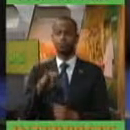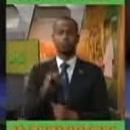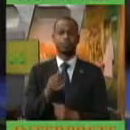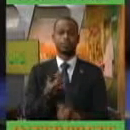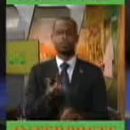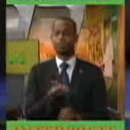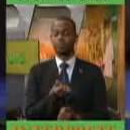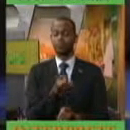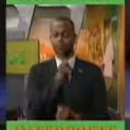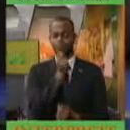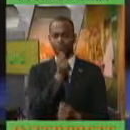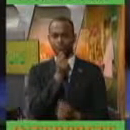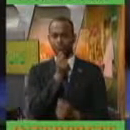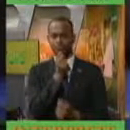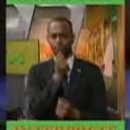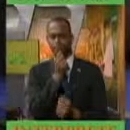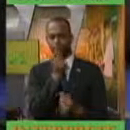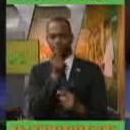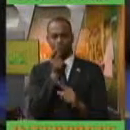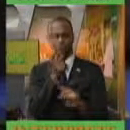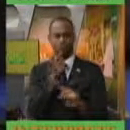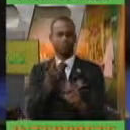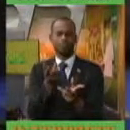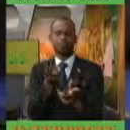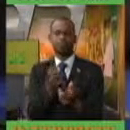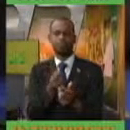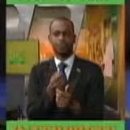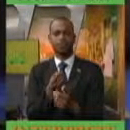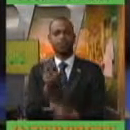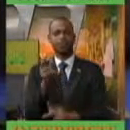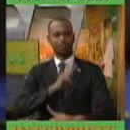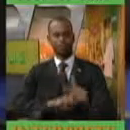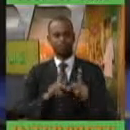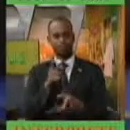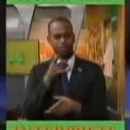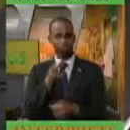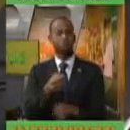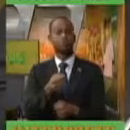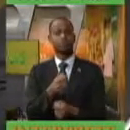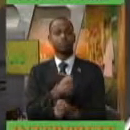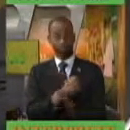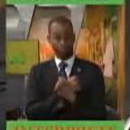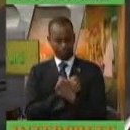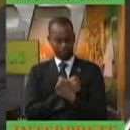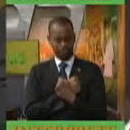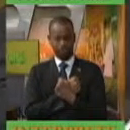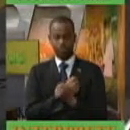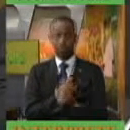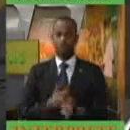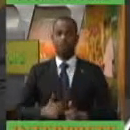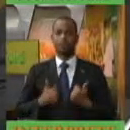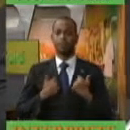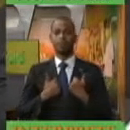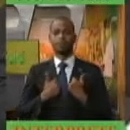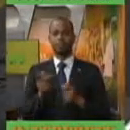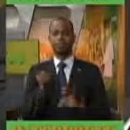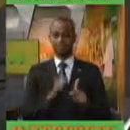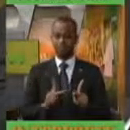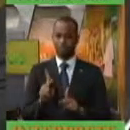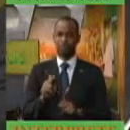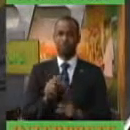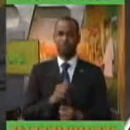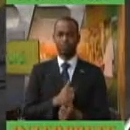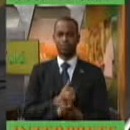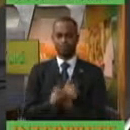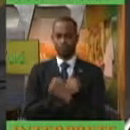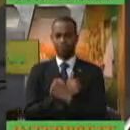es que de verdad creemos en la gente. Amamos la vida. Le hacemos culto a la vida y a la gente.